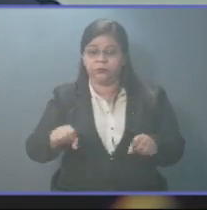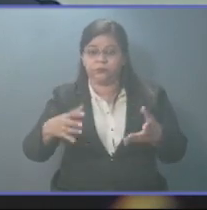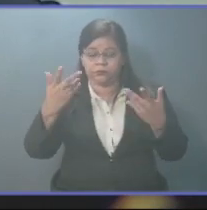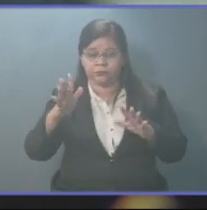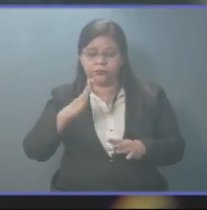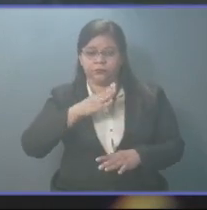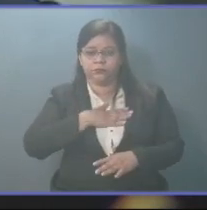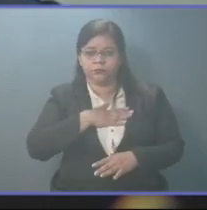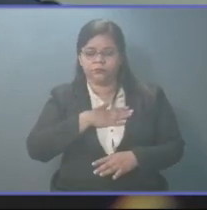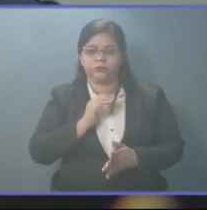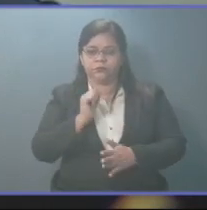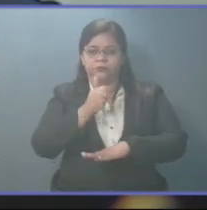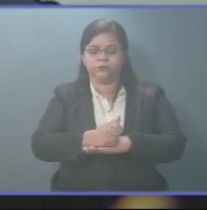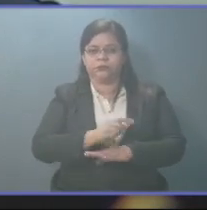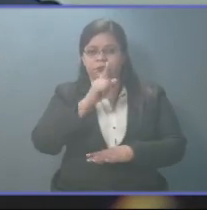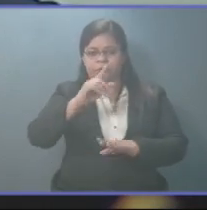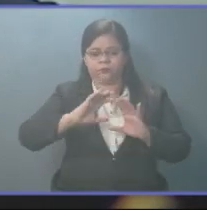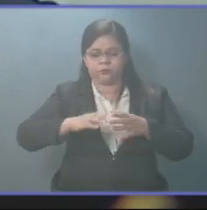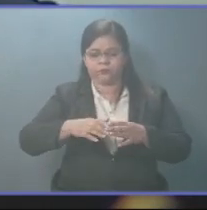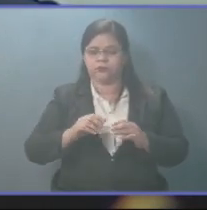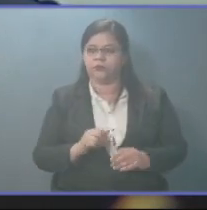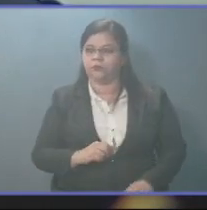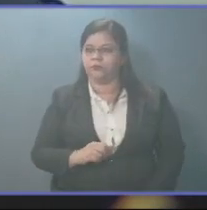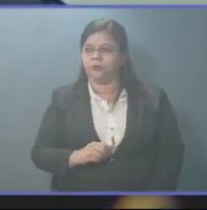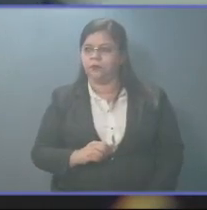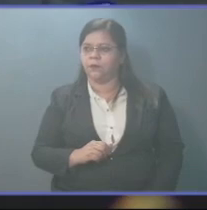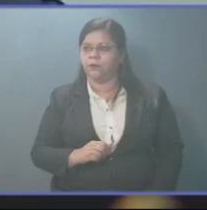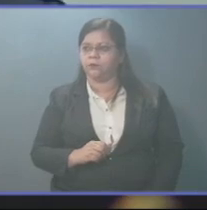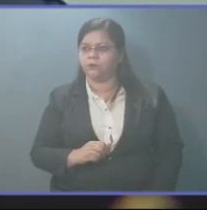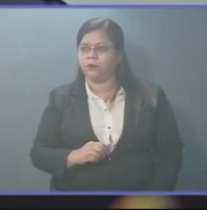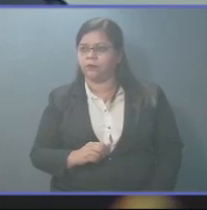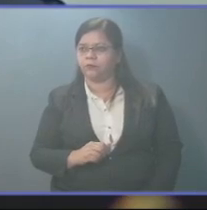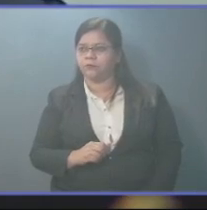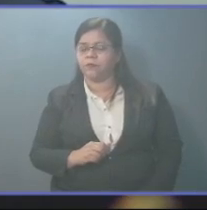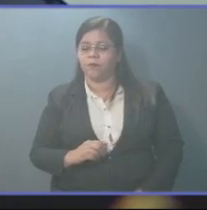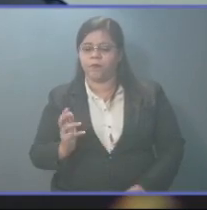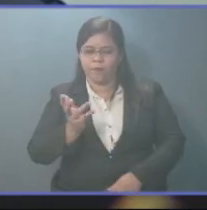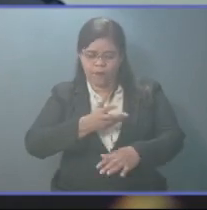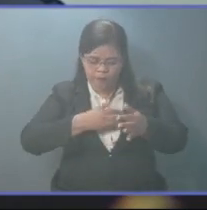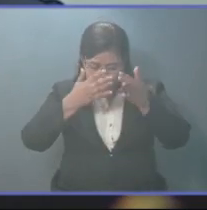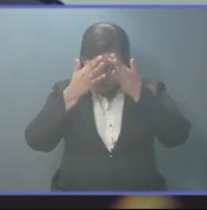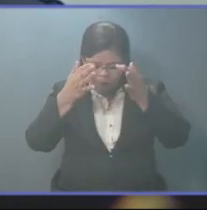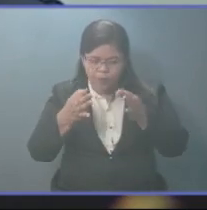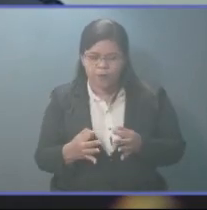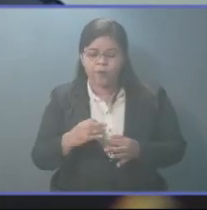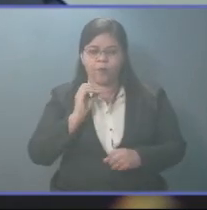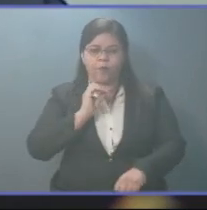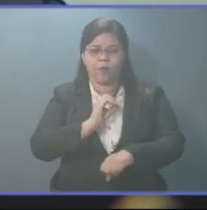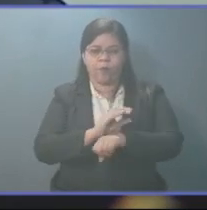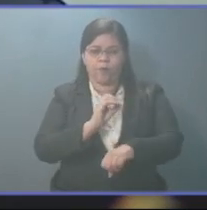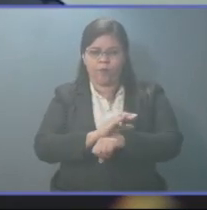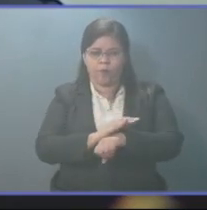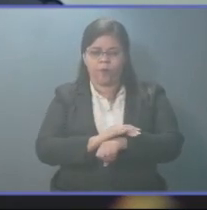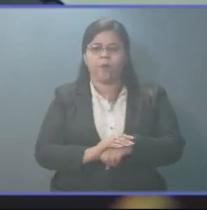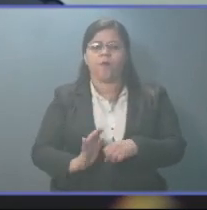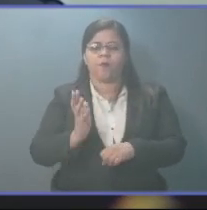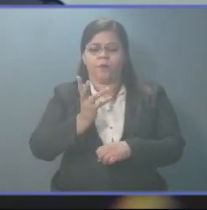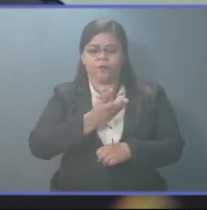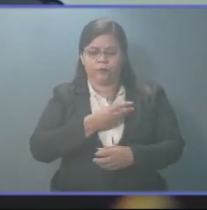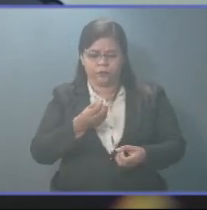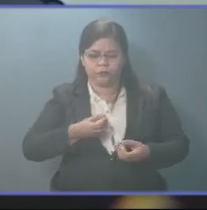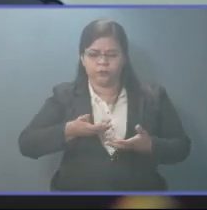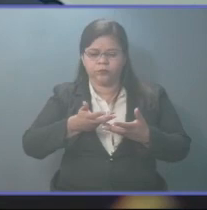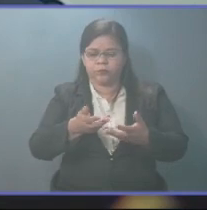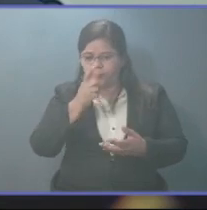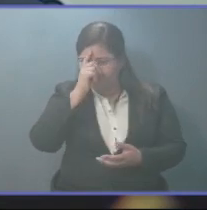y conformación del comité actuarial. Así, nuestro dictamen recomendable, lo que se hace del